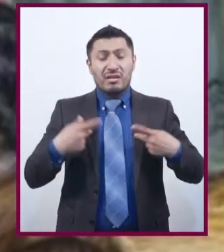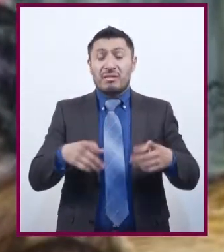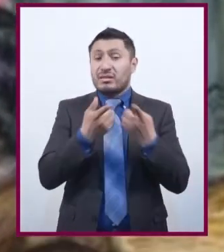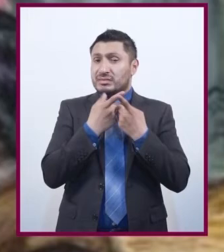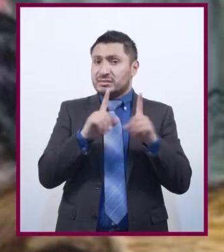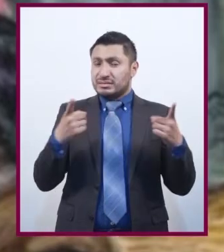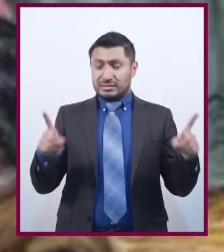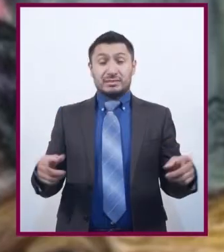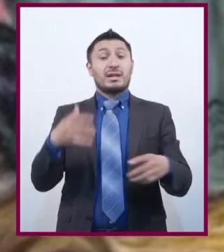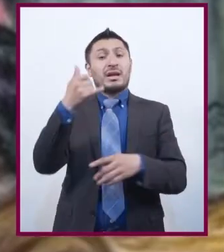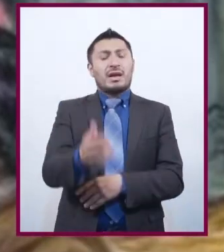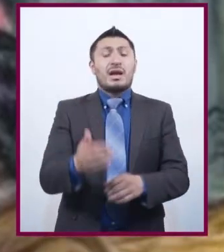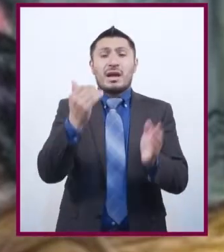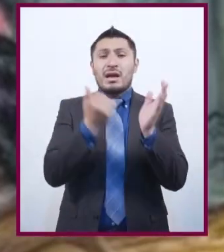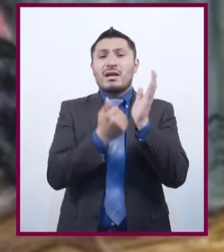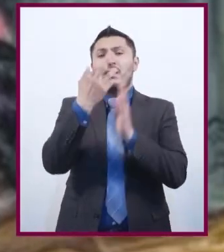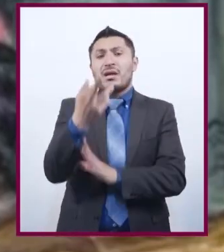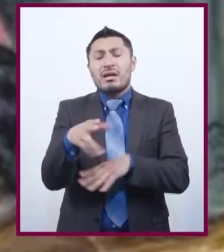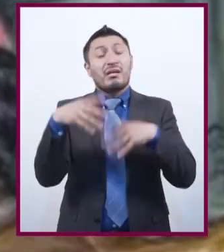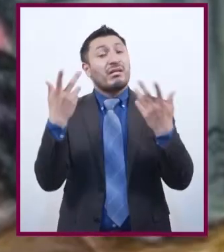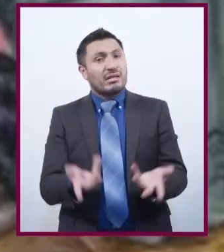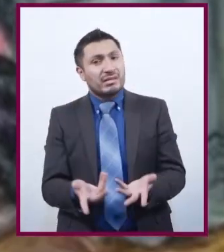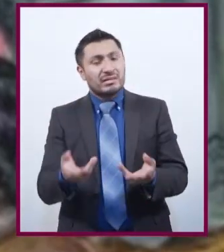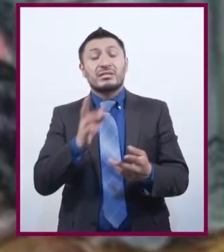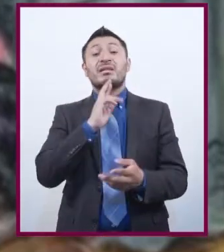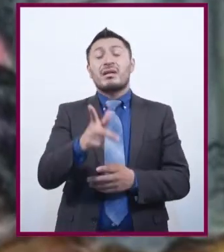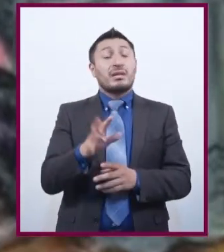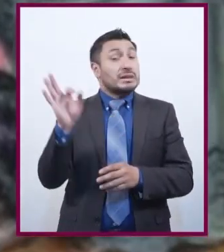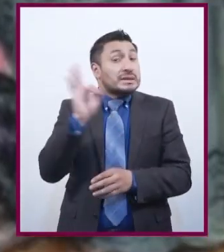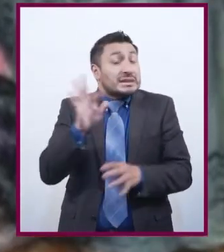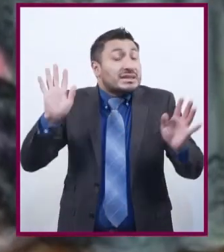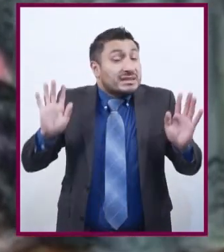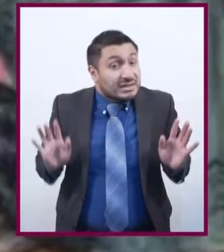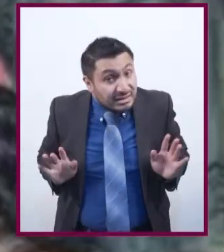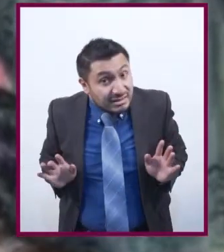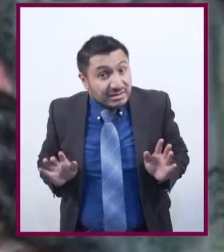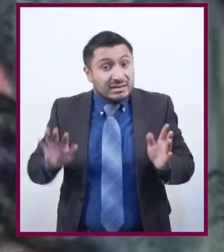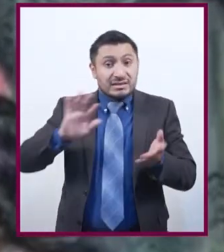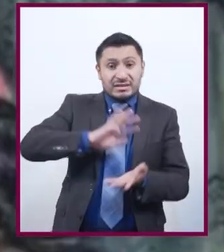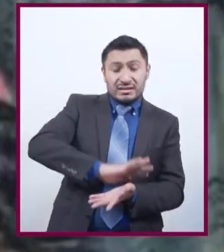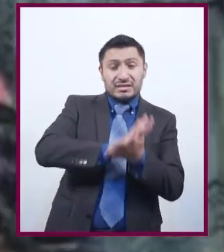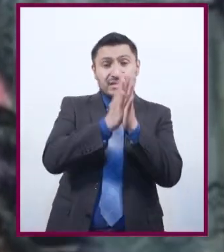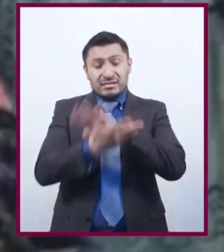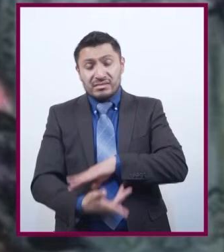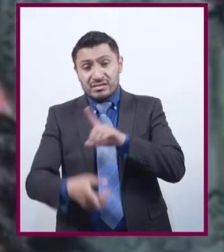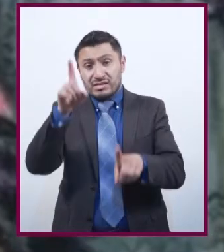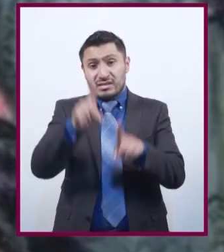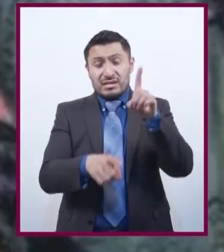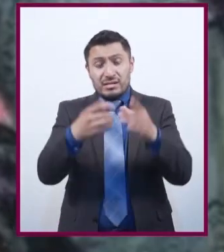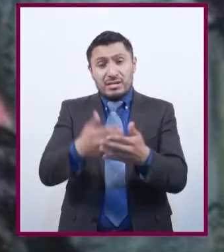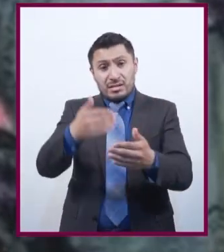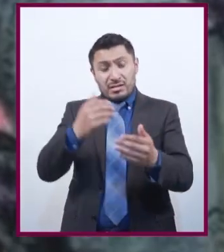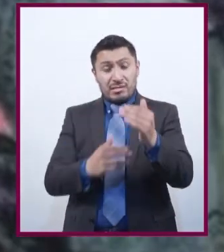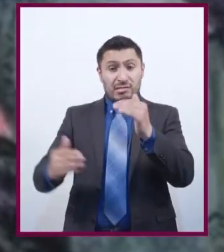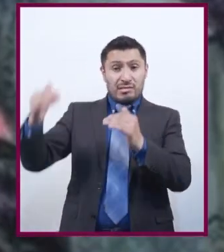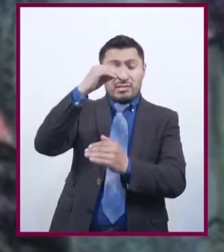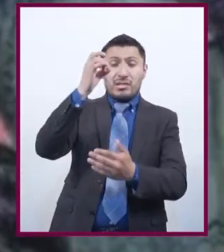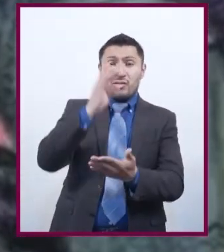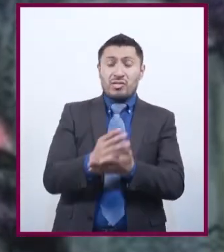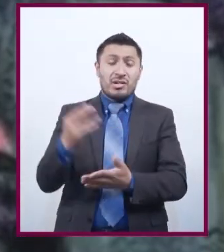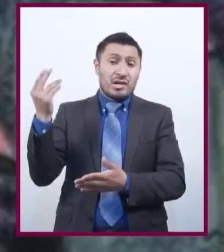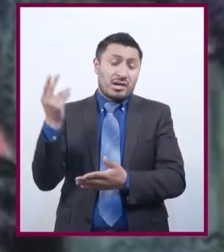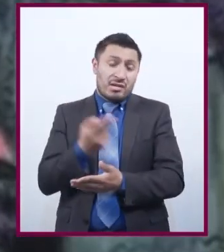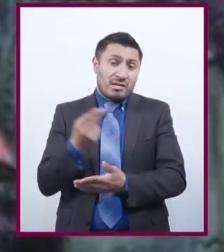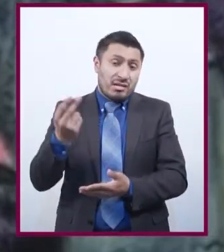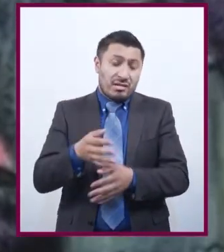algunas personas se desarrollan y la mayoría de ellas en el mejor de los casos se vuelven dependientes de las